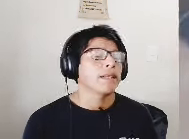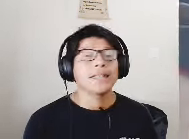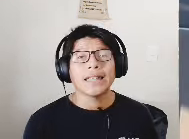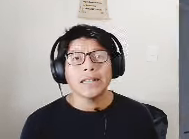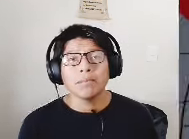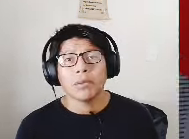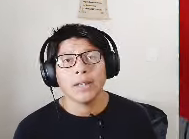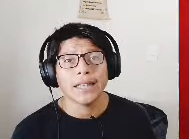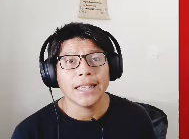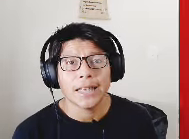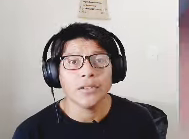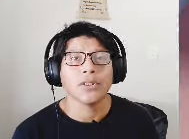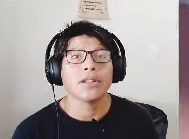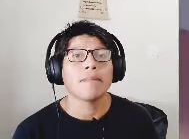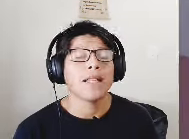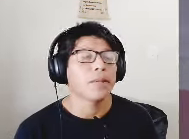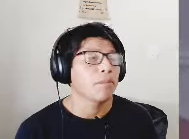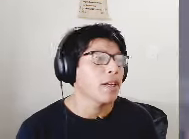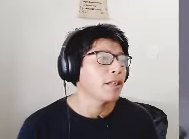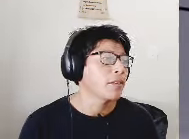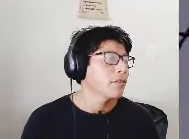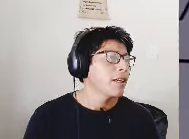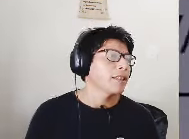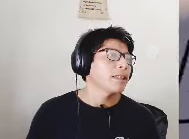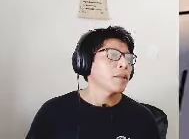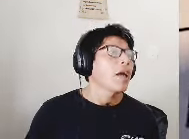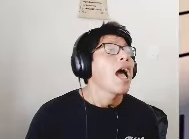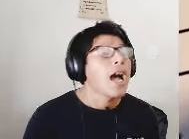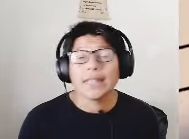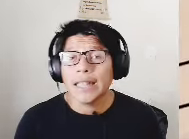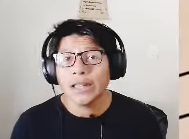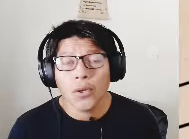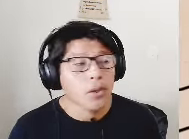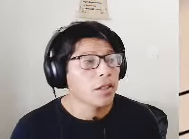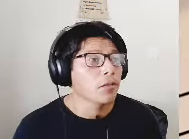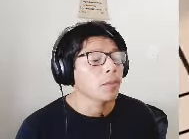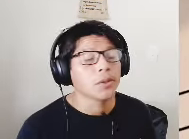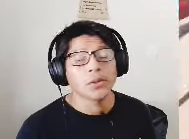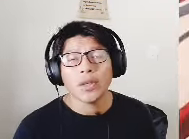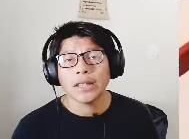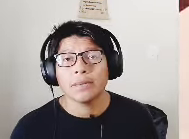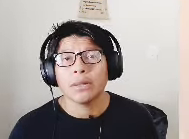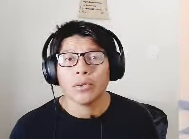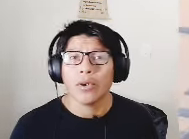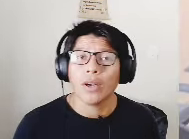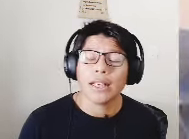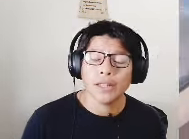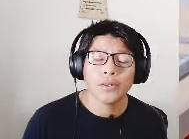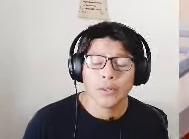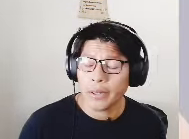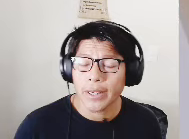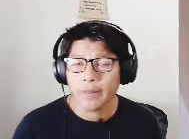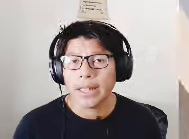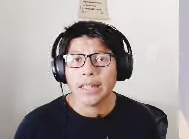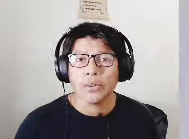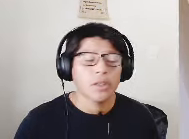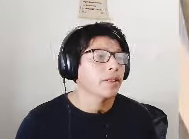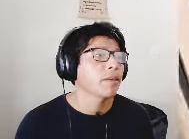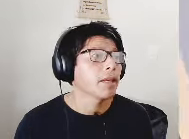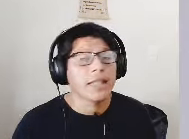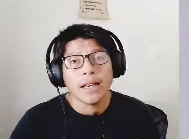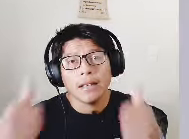nuestro país y así poder seguirnos manipulando. Así es. Bueno, hasta ahí les dejo lo que es la información. Yo les invito a que se suscriban a mi